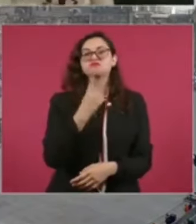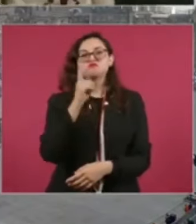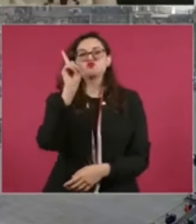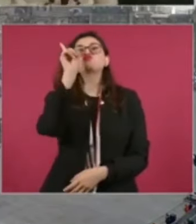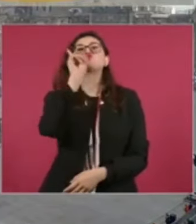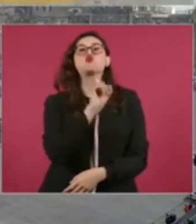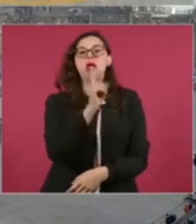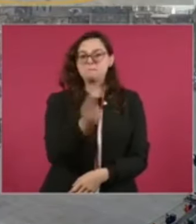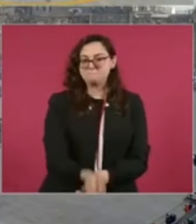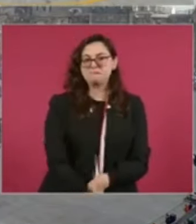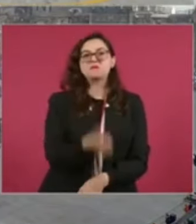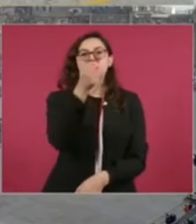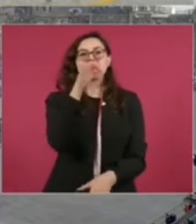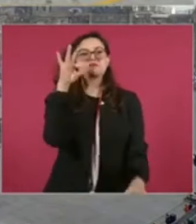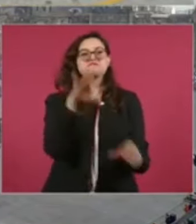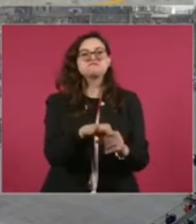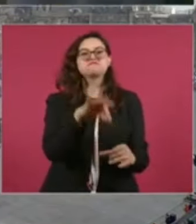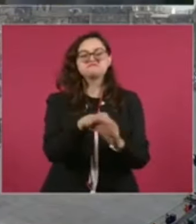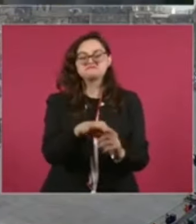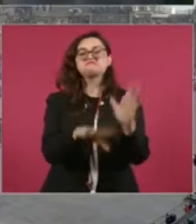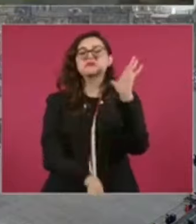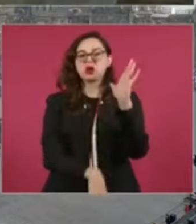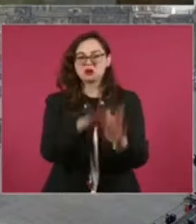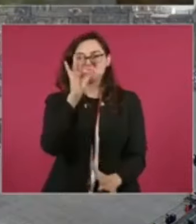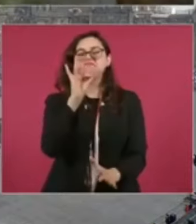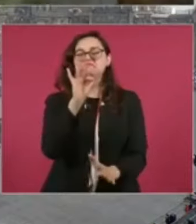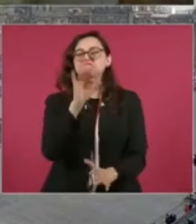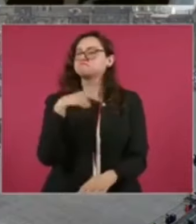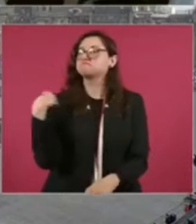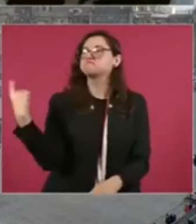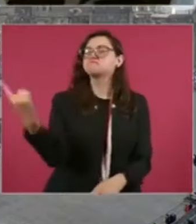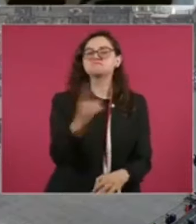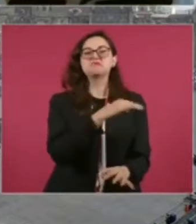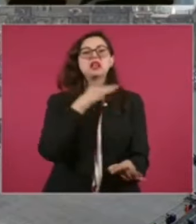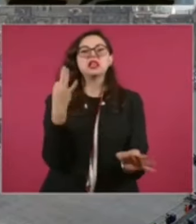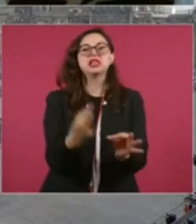primer mujer en nuestra historia. En tanto,